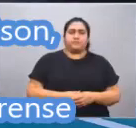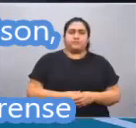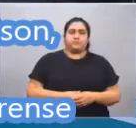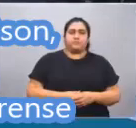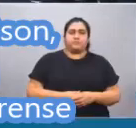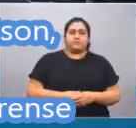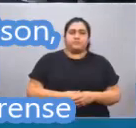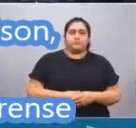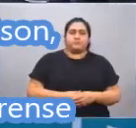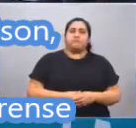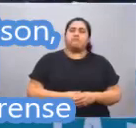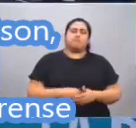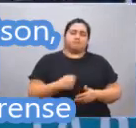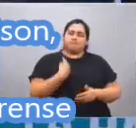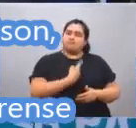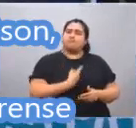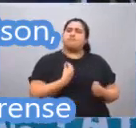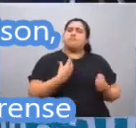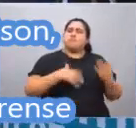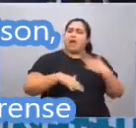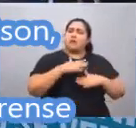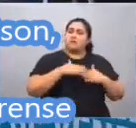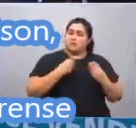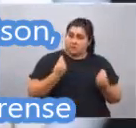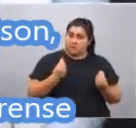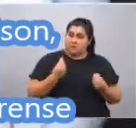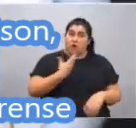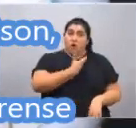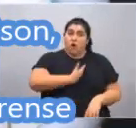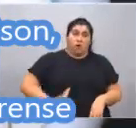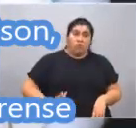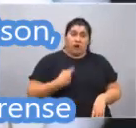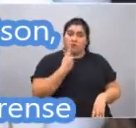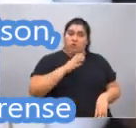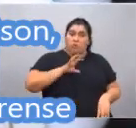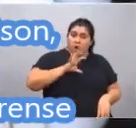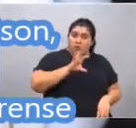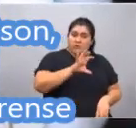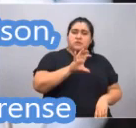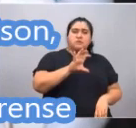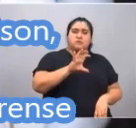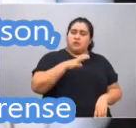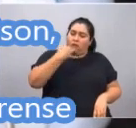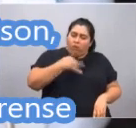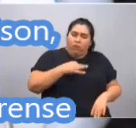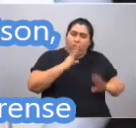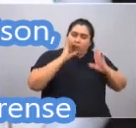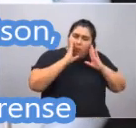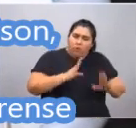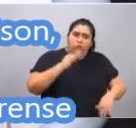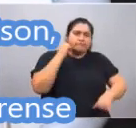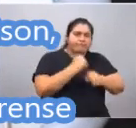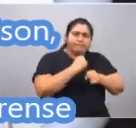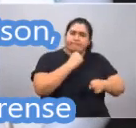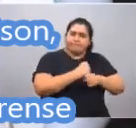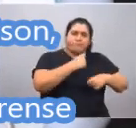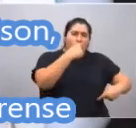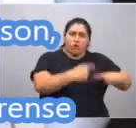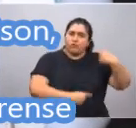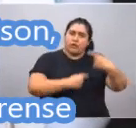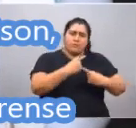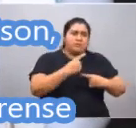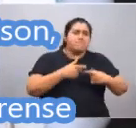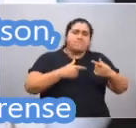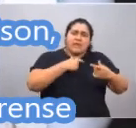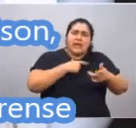Así que, ¿qué hacer? Desde el gobierno provincial, seguir trabajando y que quede